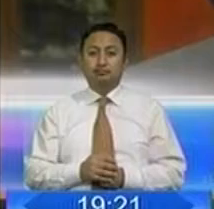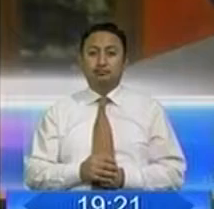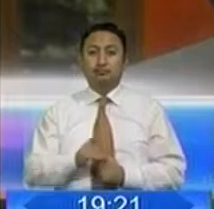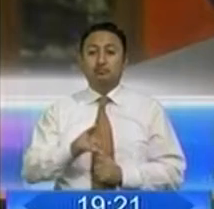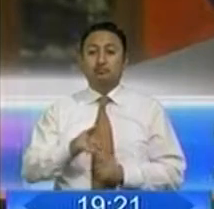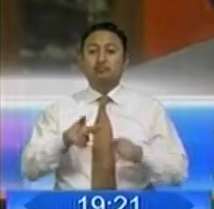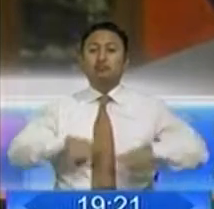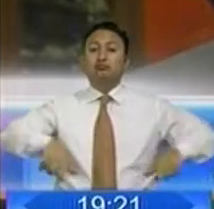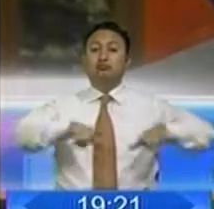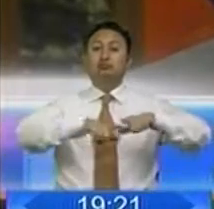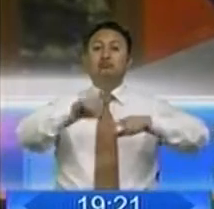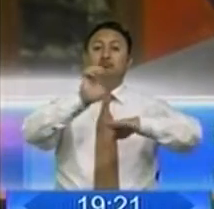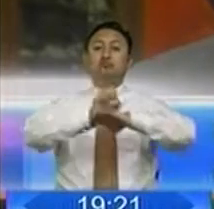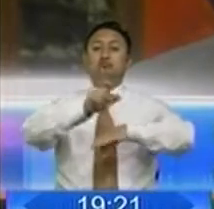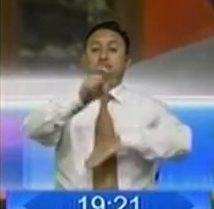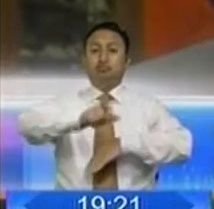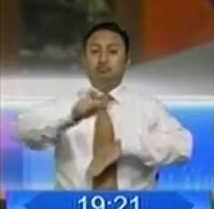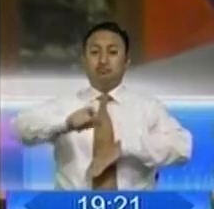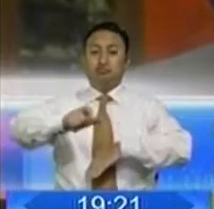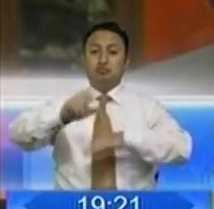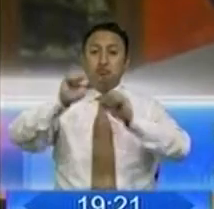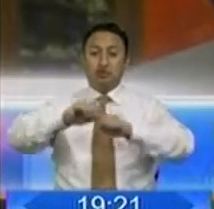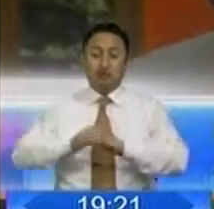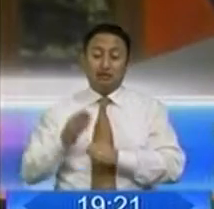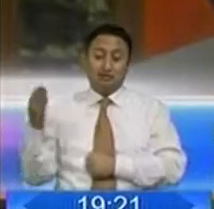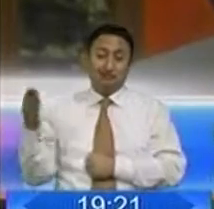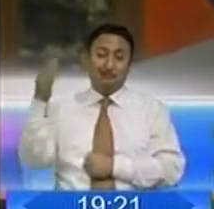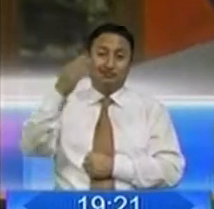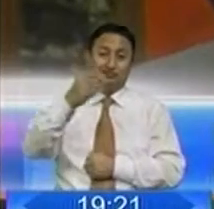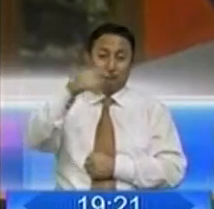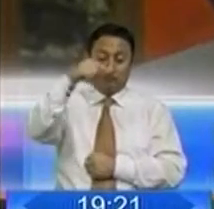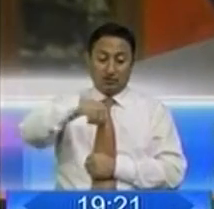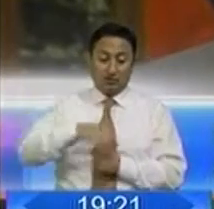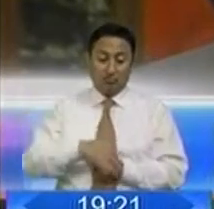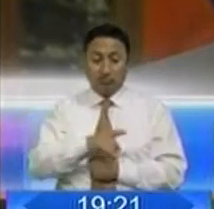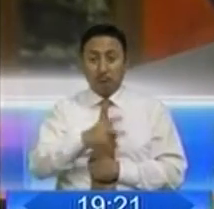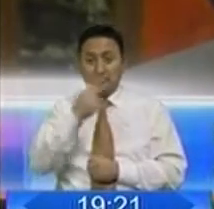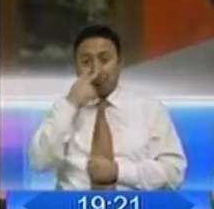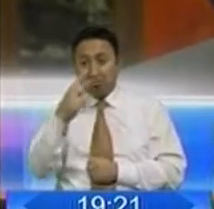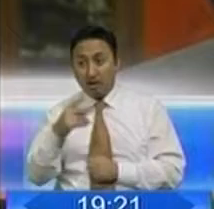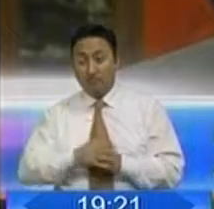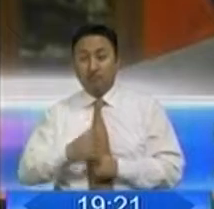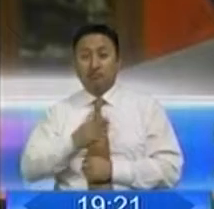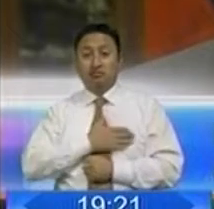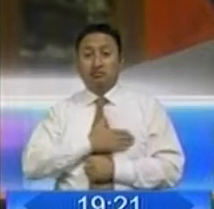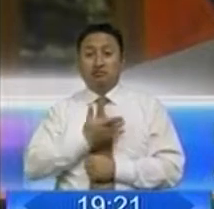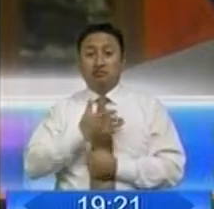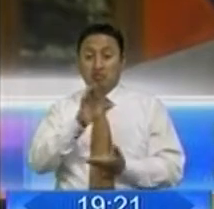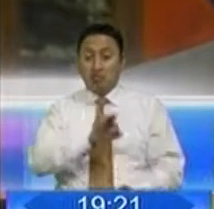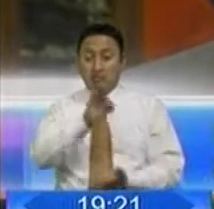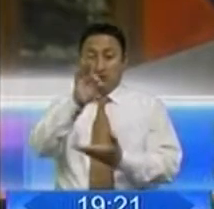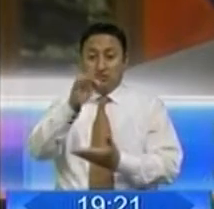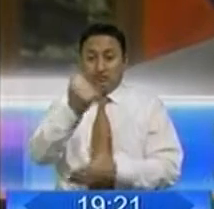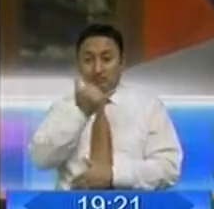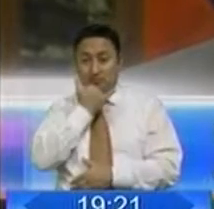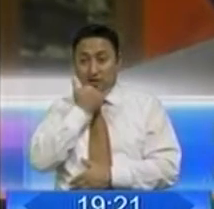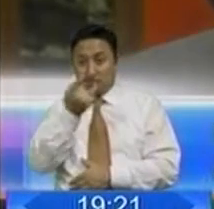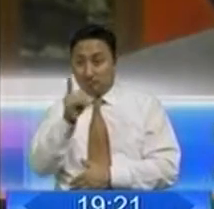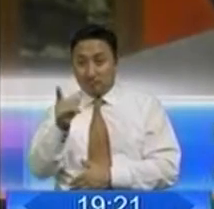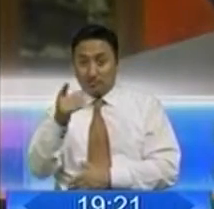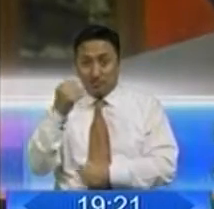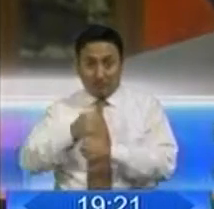un espacio para que el pueblo ecuatoriano pueda acudir cuando ve que sus representantes no